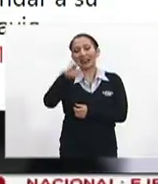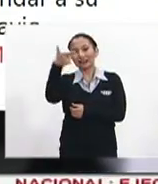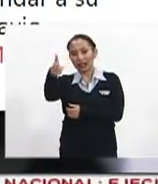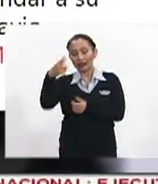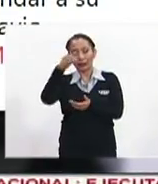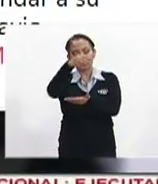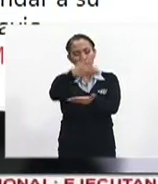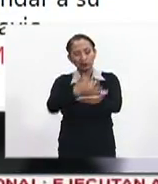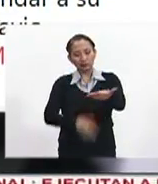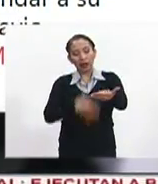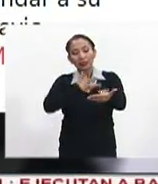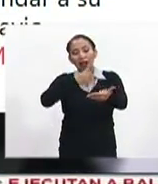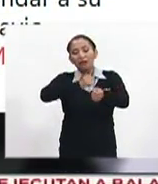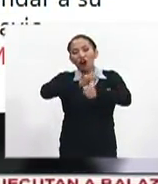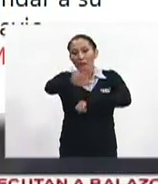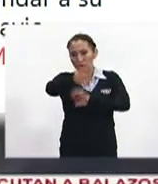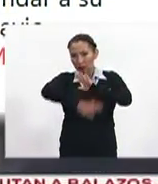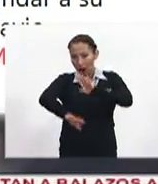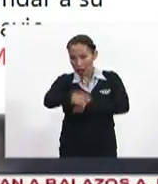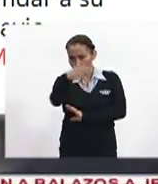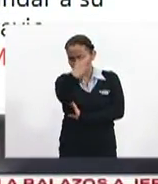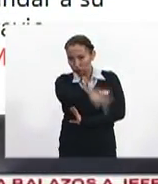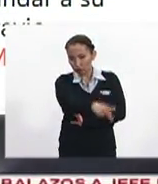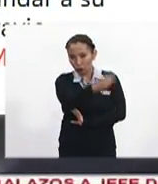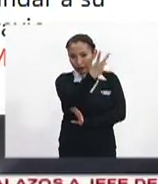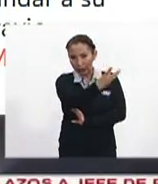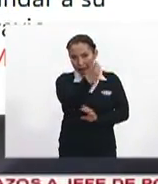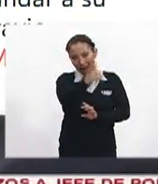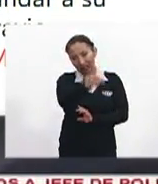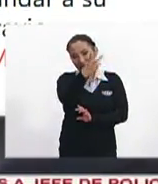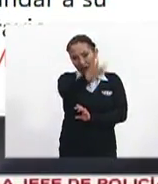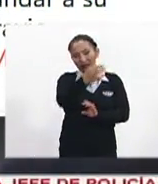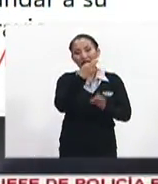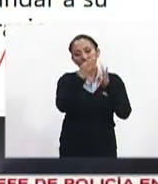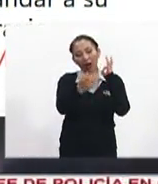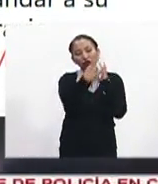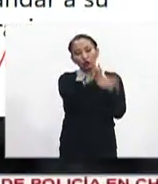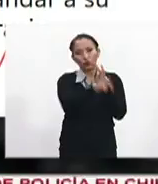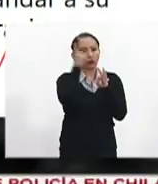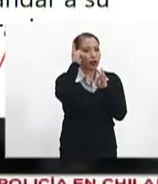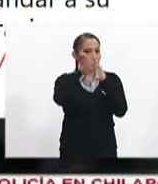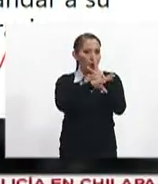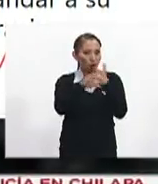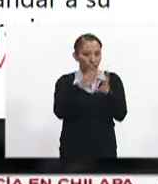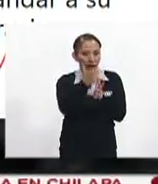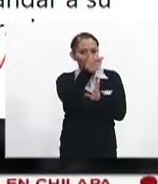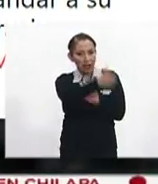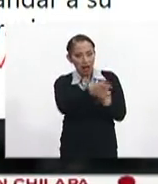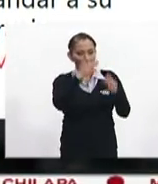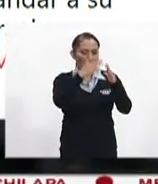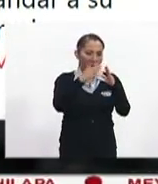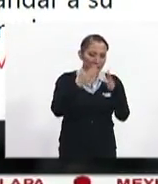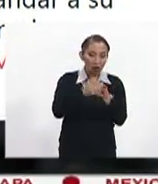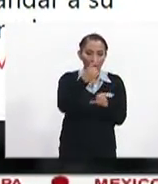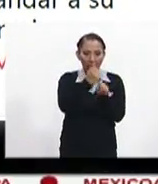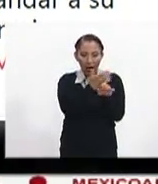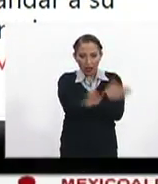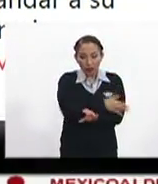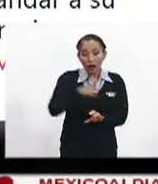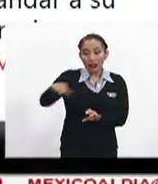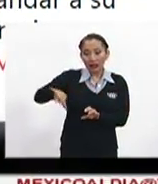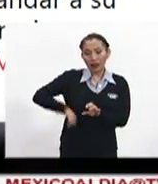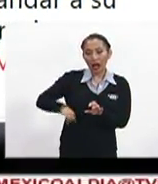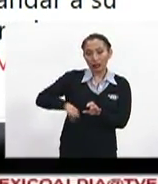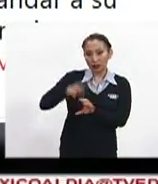informe contiene información básica de 3 de 3, que son declaraciones patrimoniales de un año anterior, declaraciones de intereses